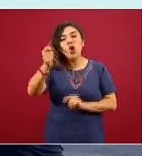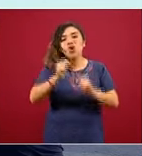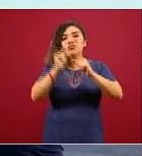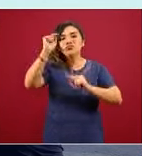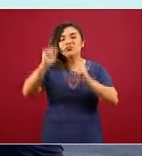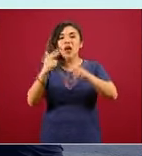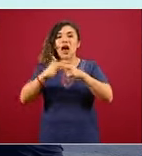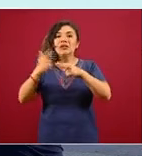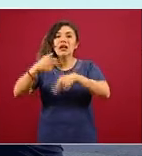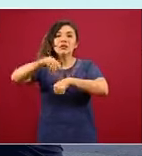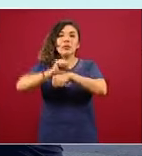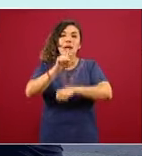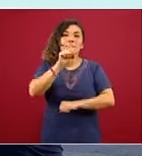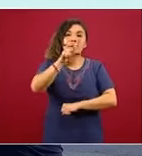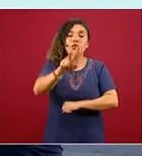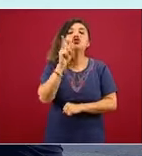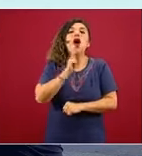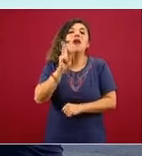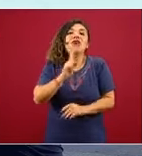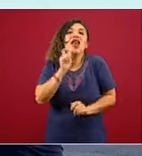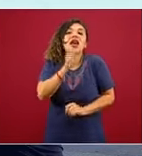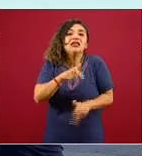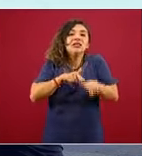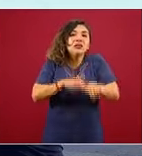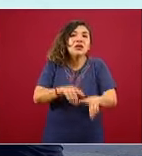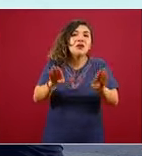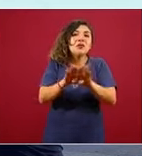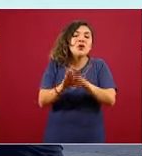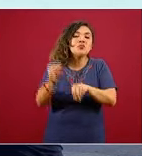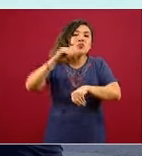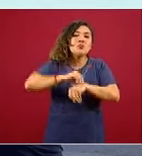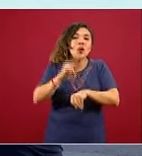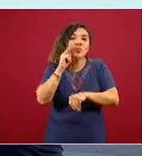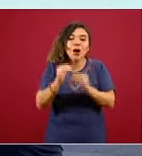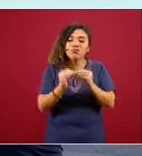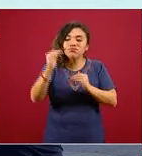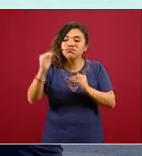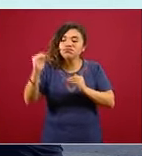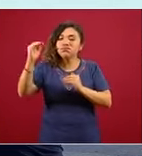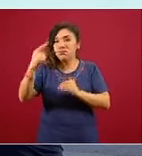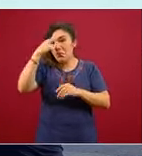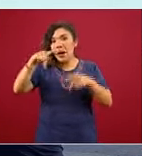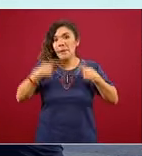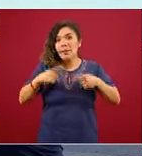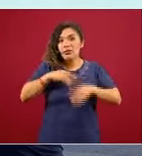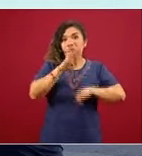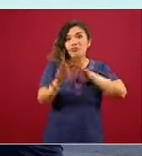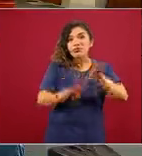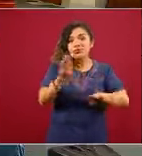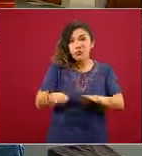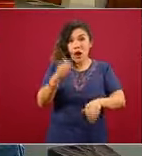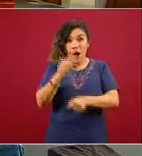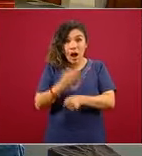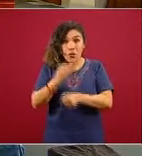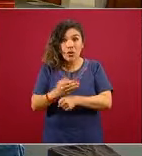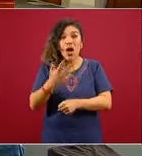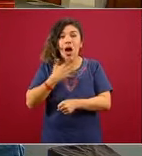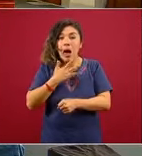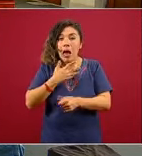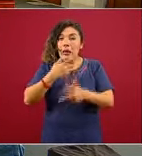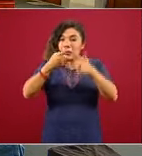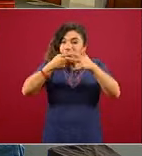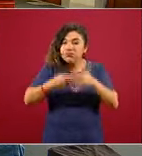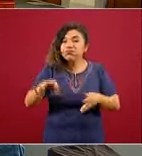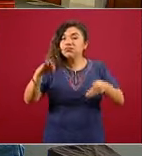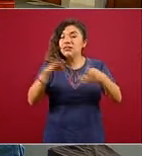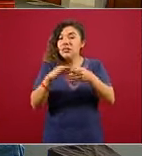la semana 28 empezaremos a ver cómo continúa el comportamiento de las defunciones que hasta el momento se estiman